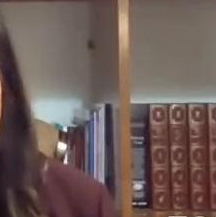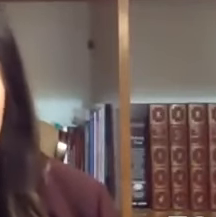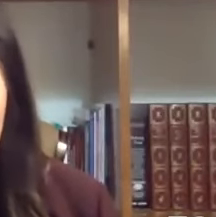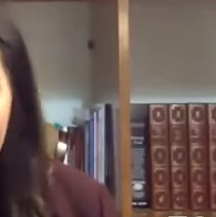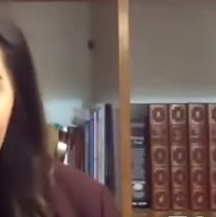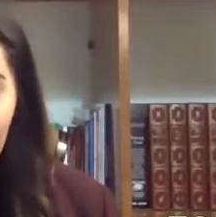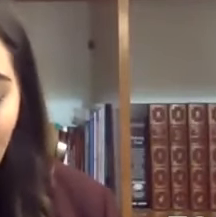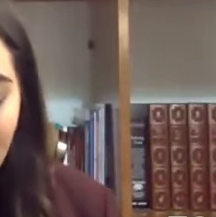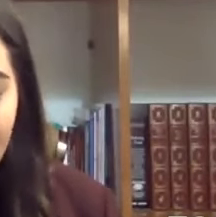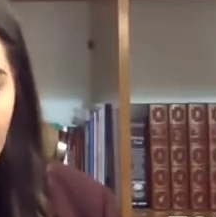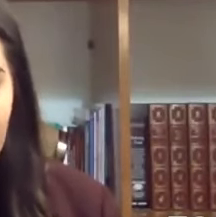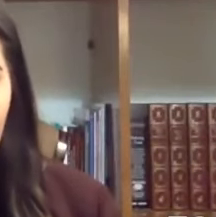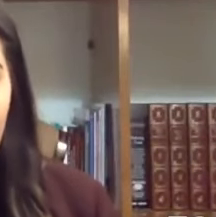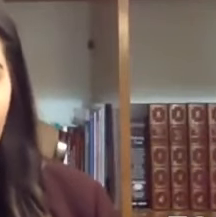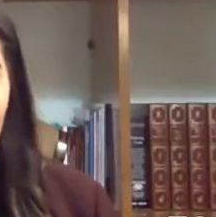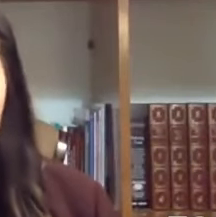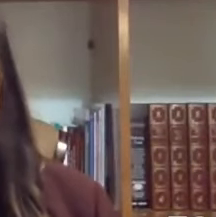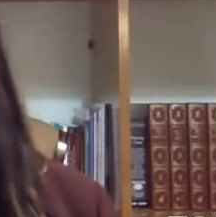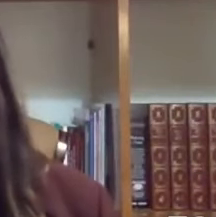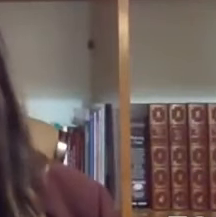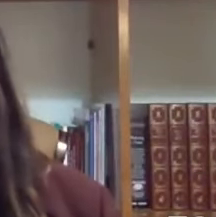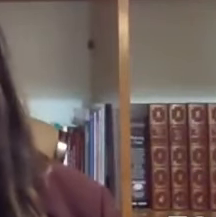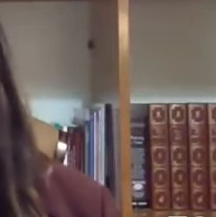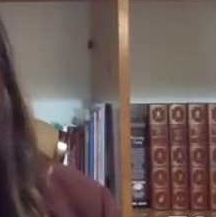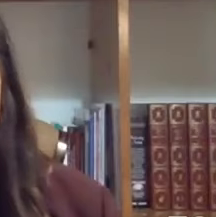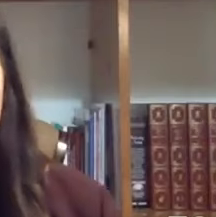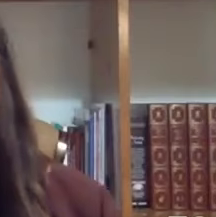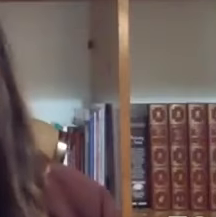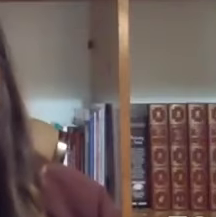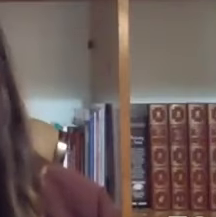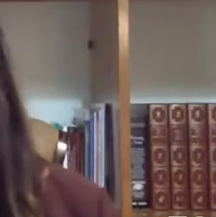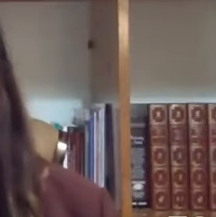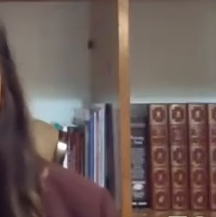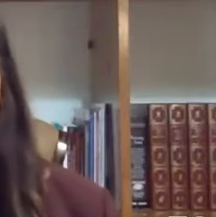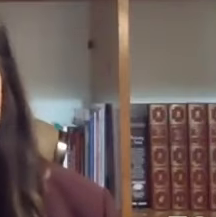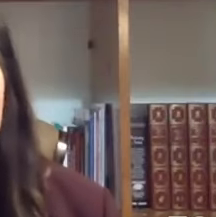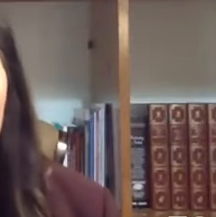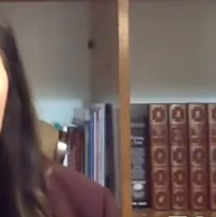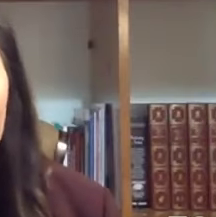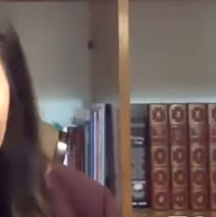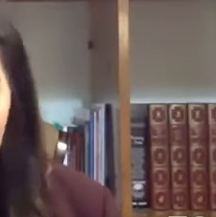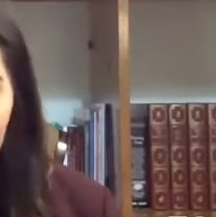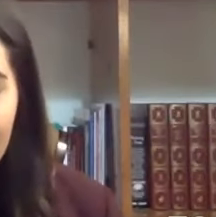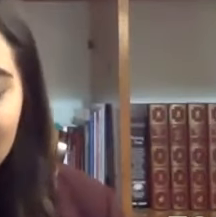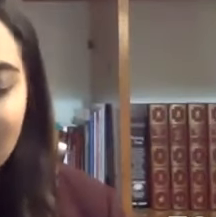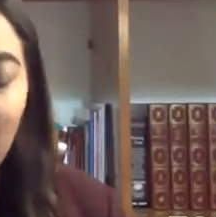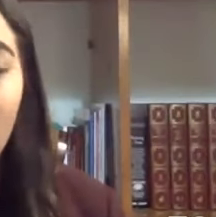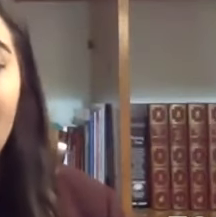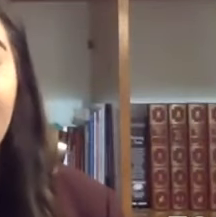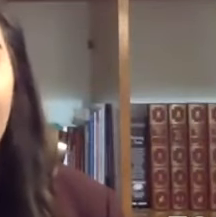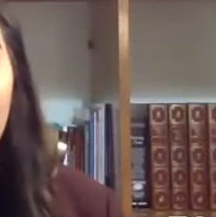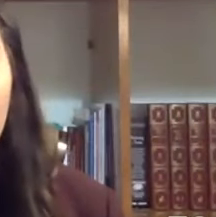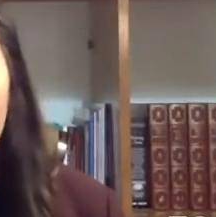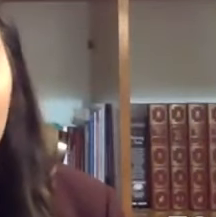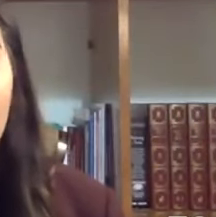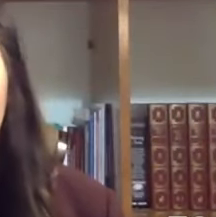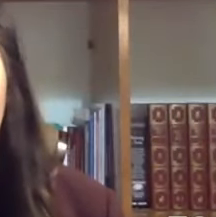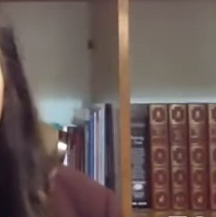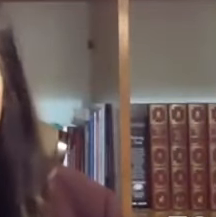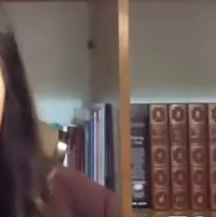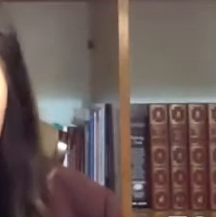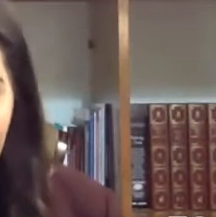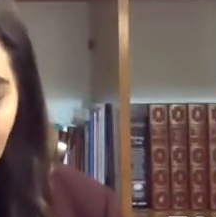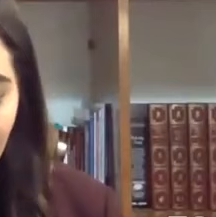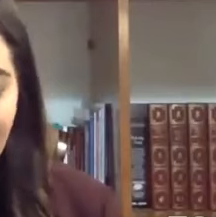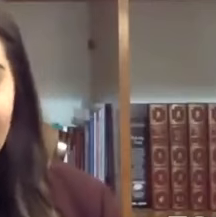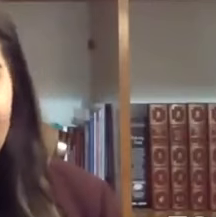en materia de derechos humanos de 2011, que sin duda sacudió nuestro sistema jurídico mexicano, planteando una